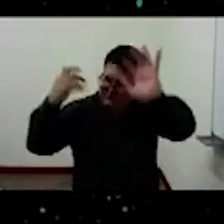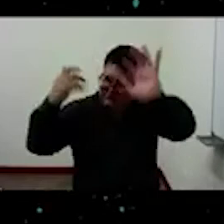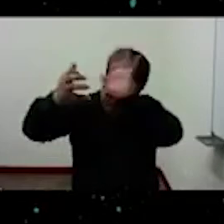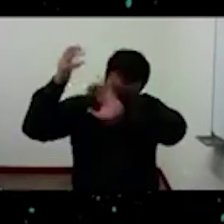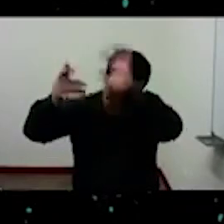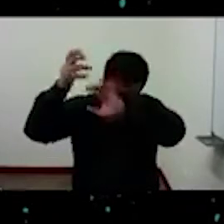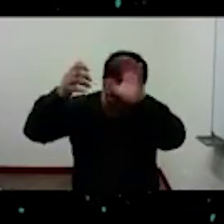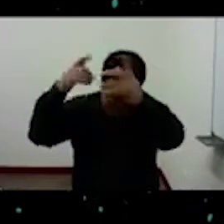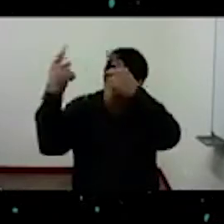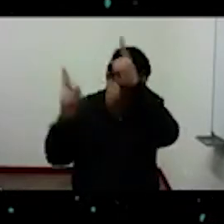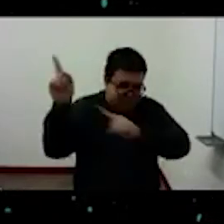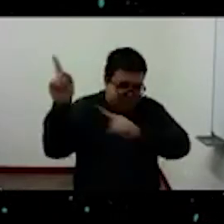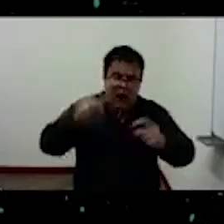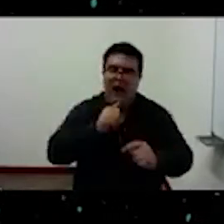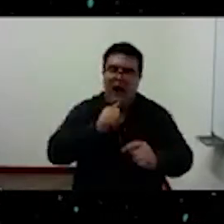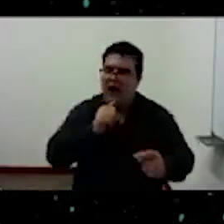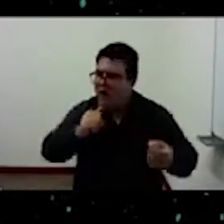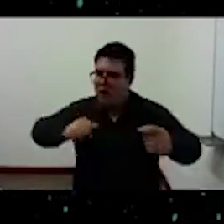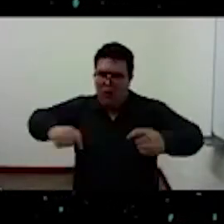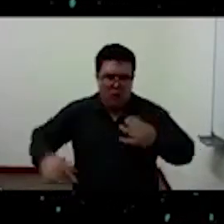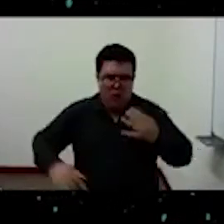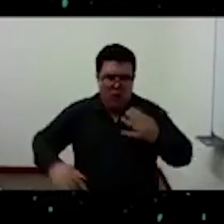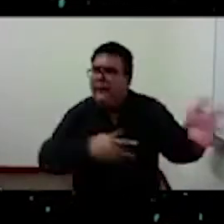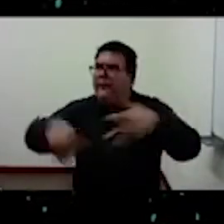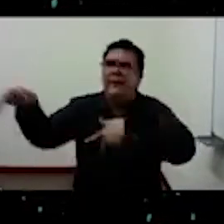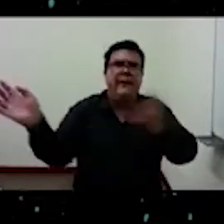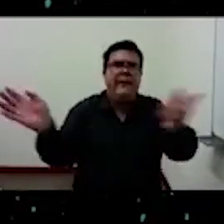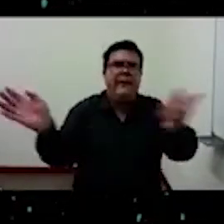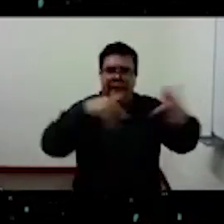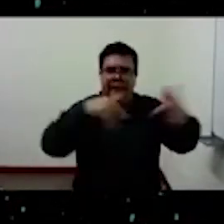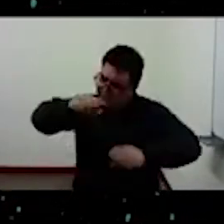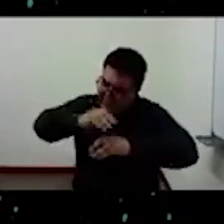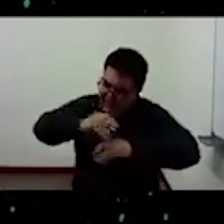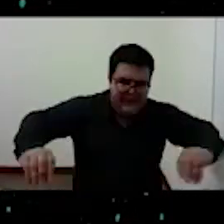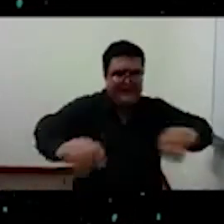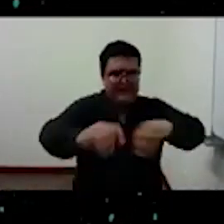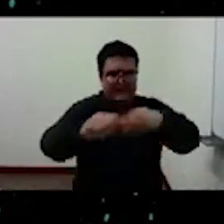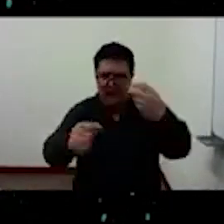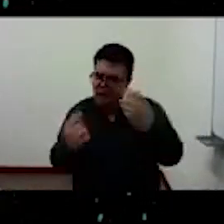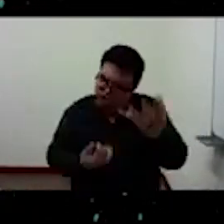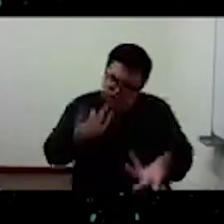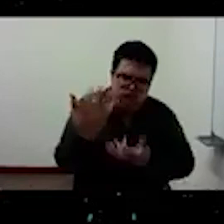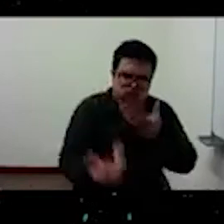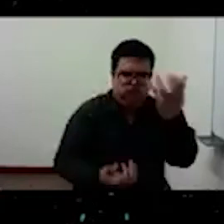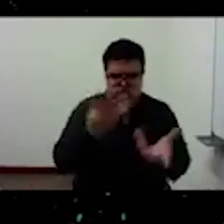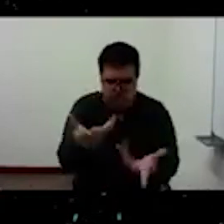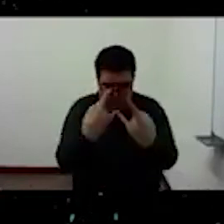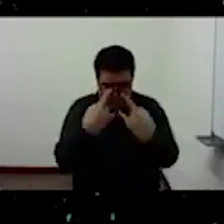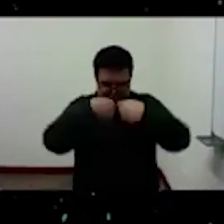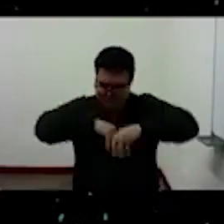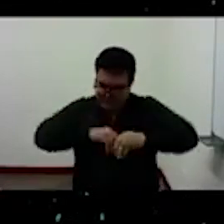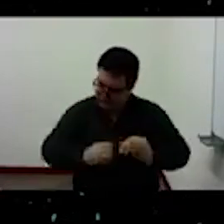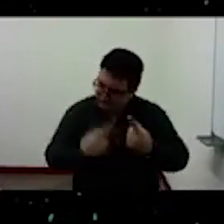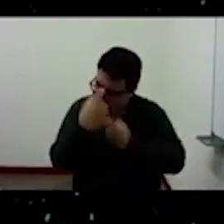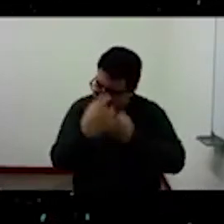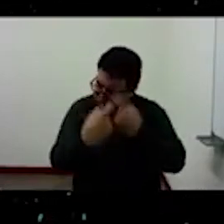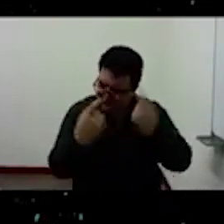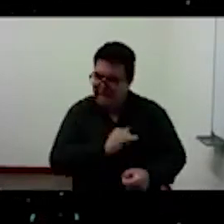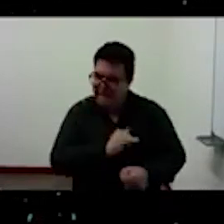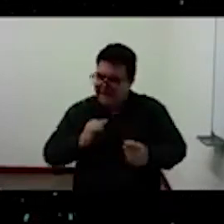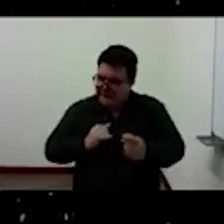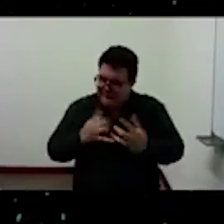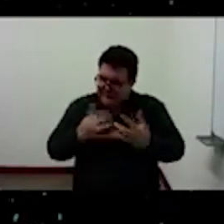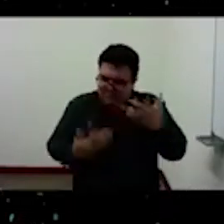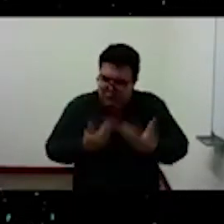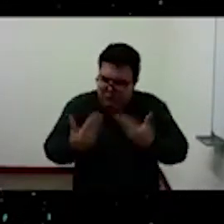aire, agua, tierra y fuego, y que debemos por consiguiente considerar el estado de individuación como la